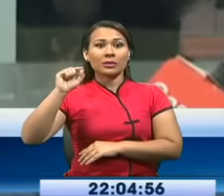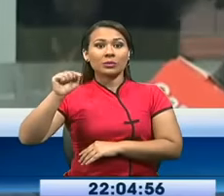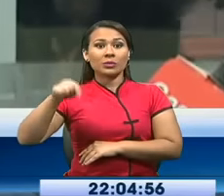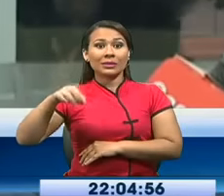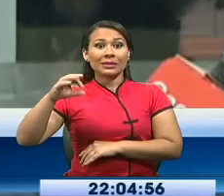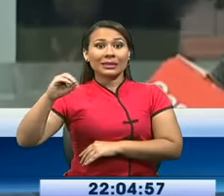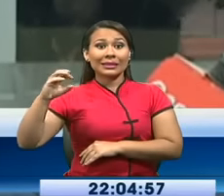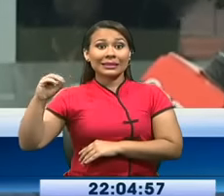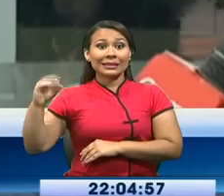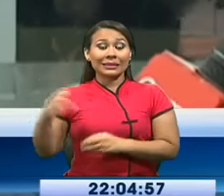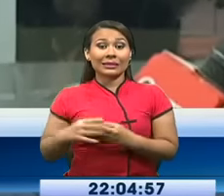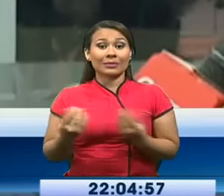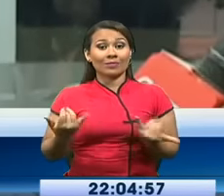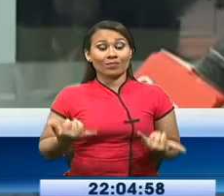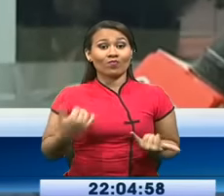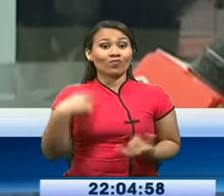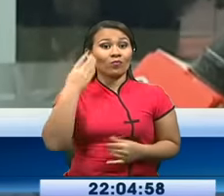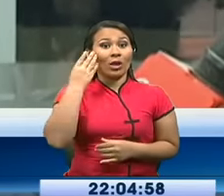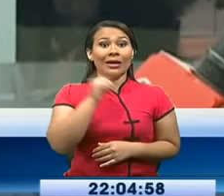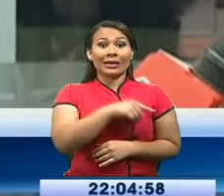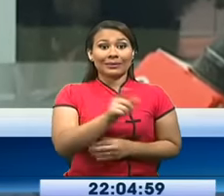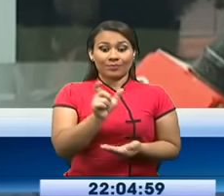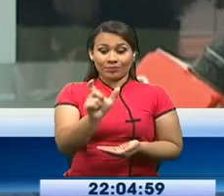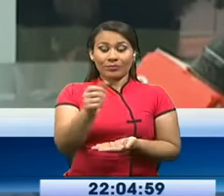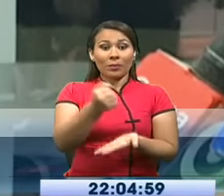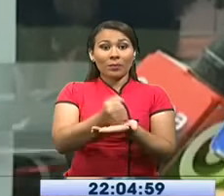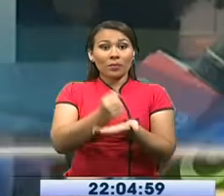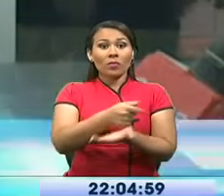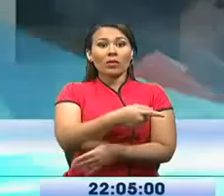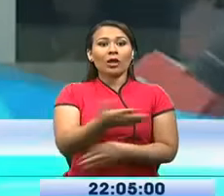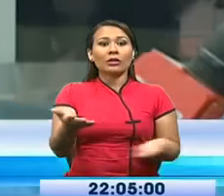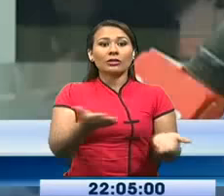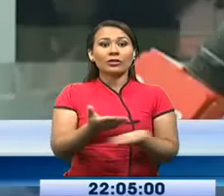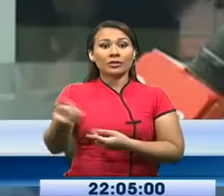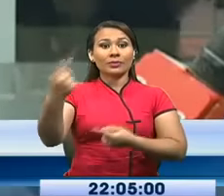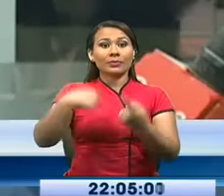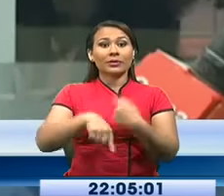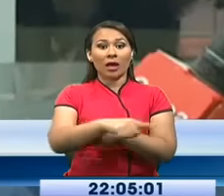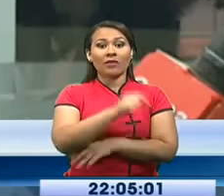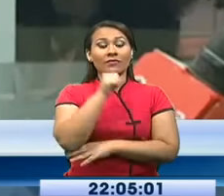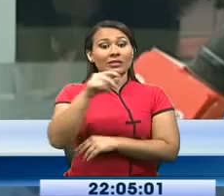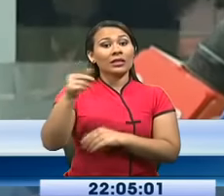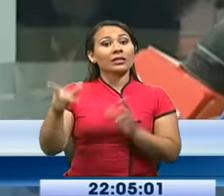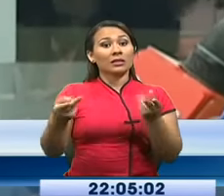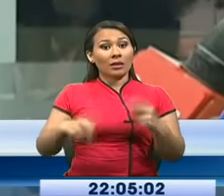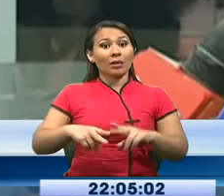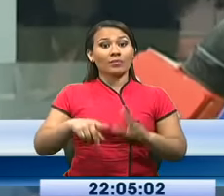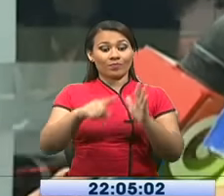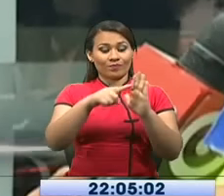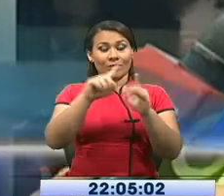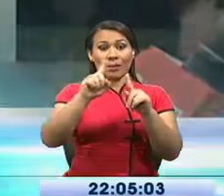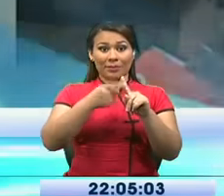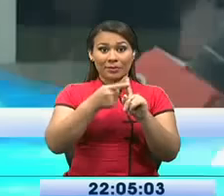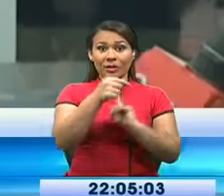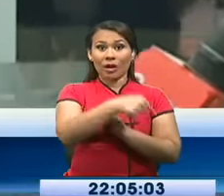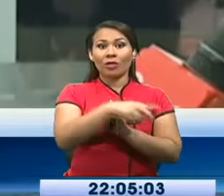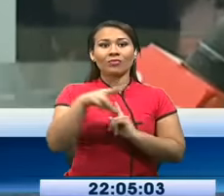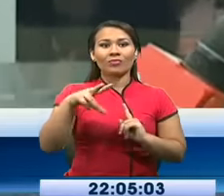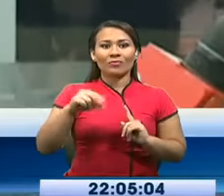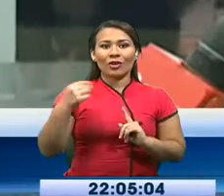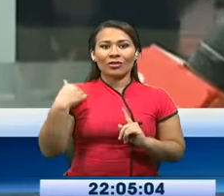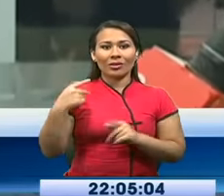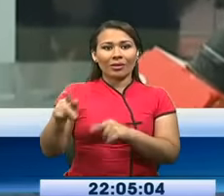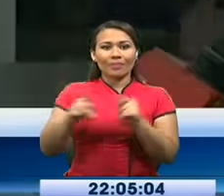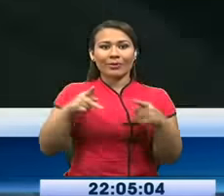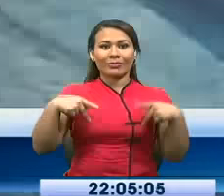un registro actual migratorio, por ende, también habrían violentado o violado las normas de migratorias